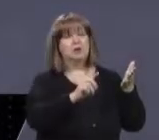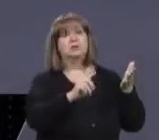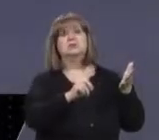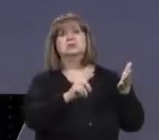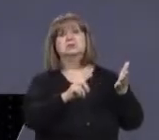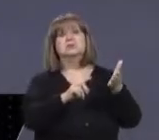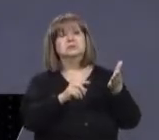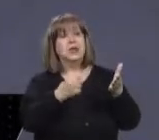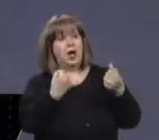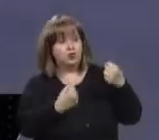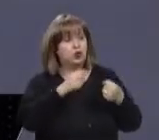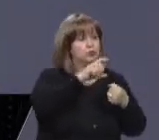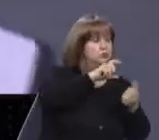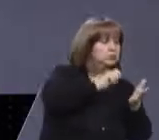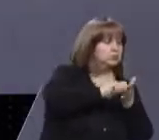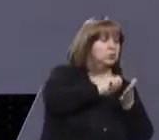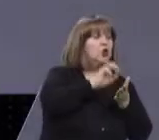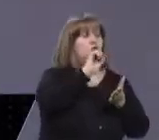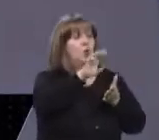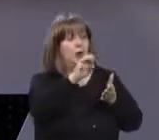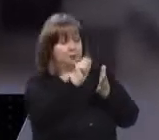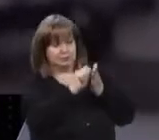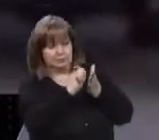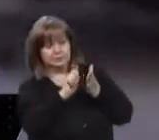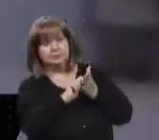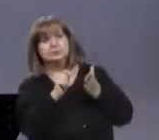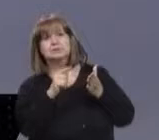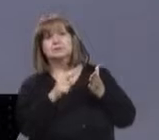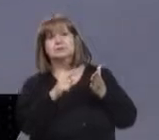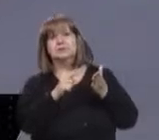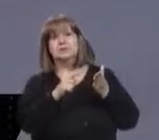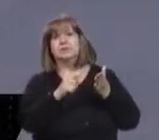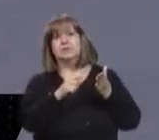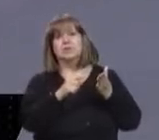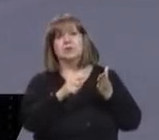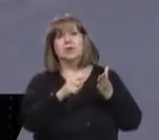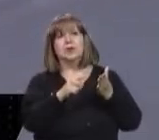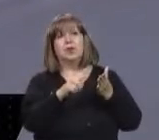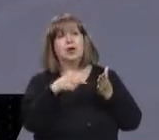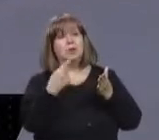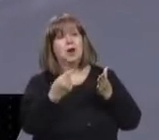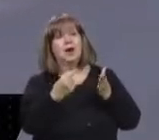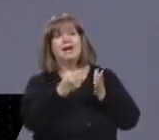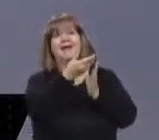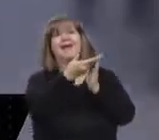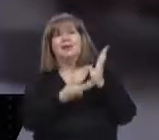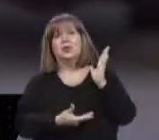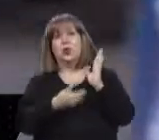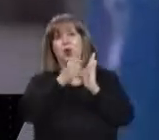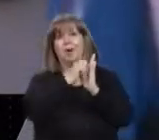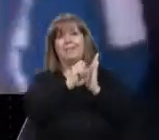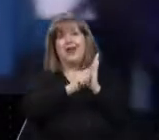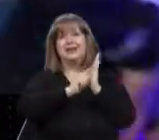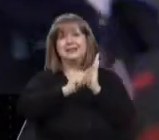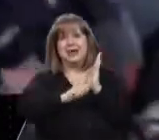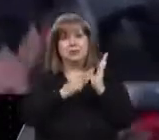nota, no tan solo del vehículo, sino los datos personales, porque pueden conducir distintas personas ese vehículo. Se llena un registro en planilla